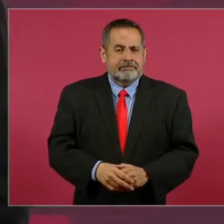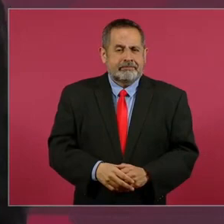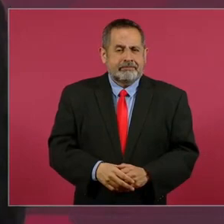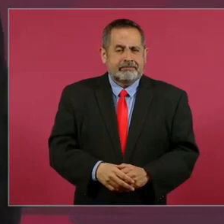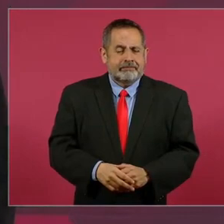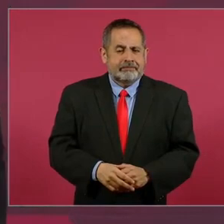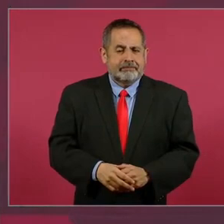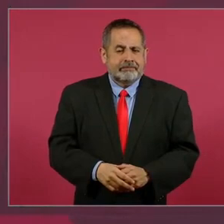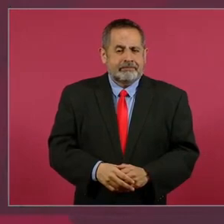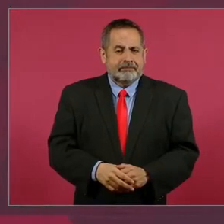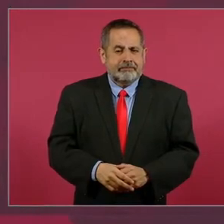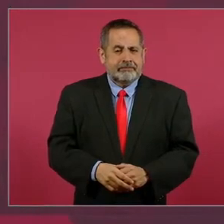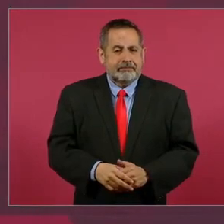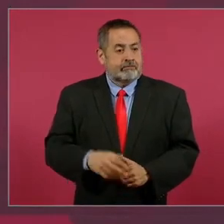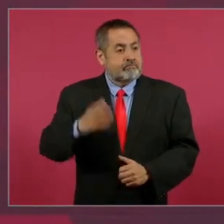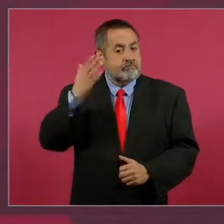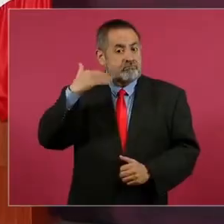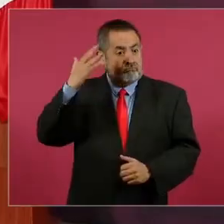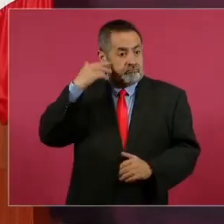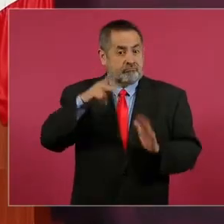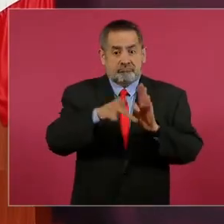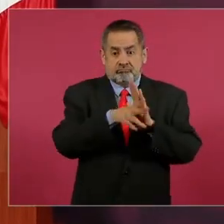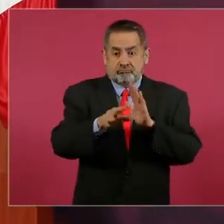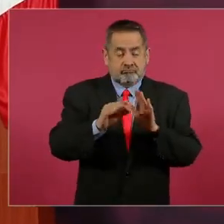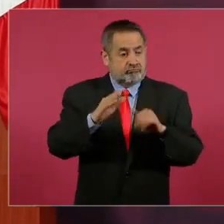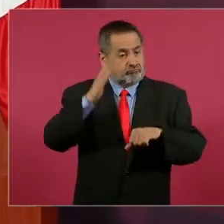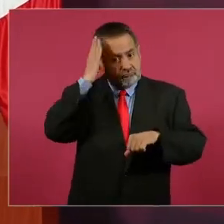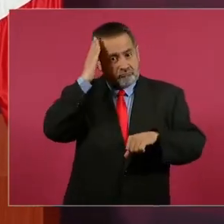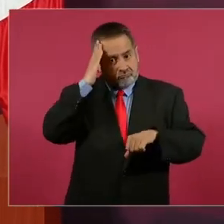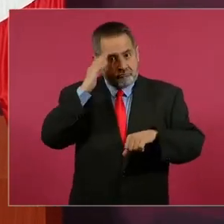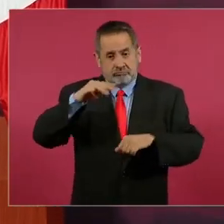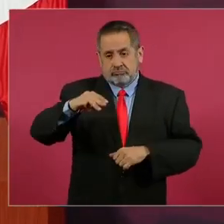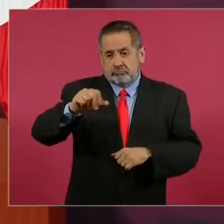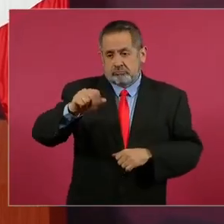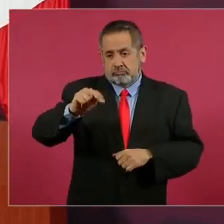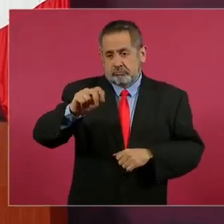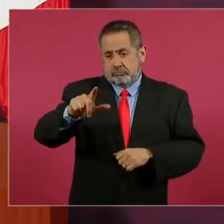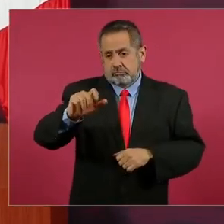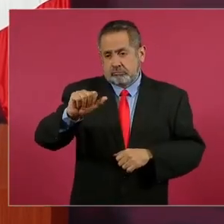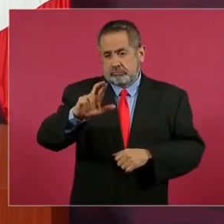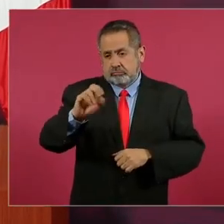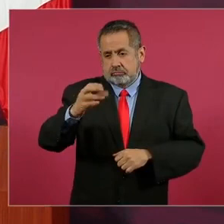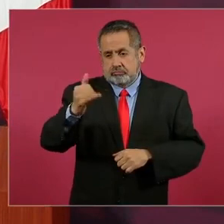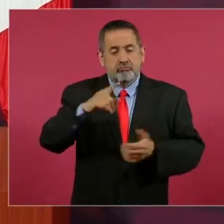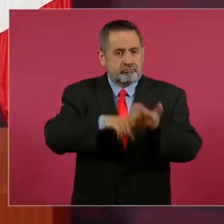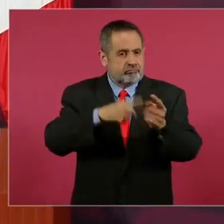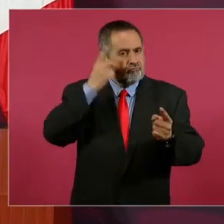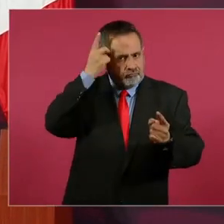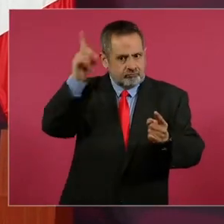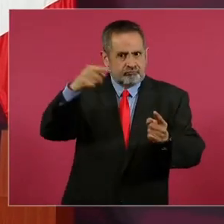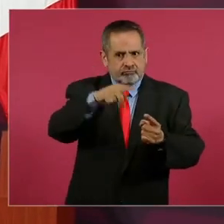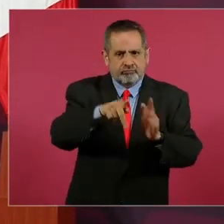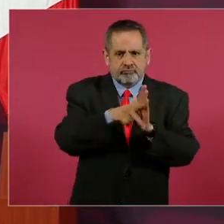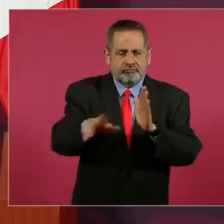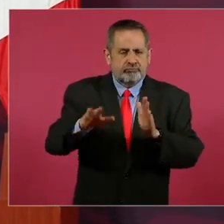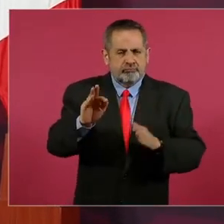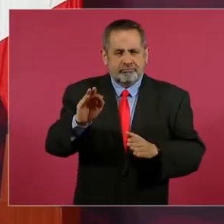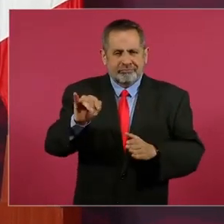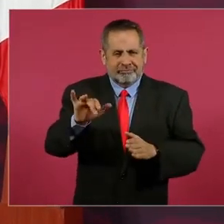Era el estrella, Manuel Arroyo, el dueño del financiero.